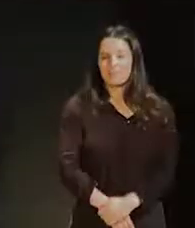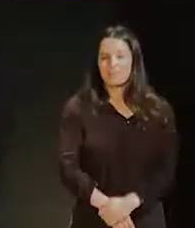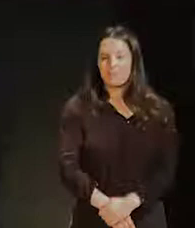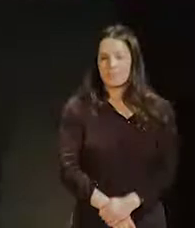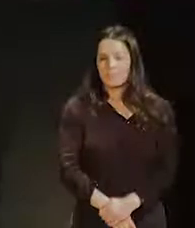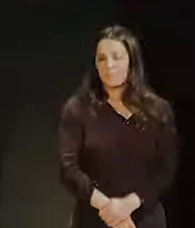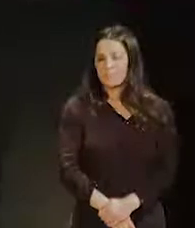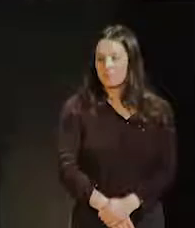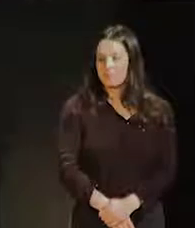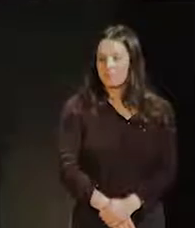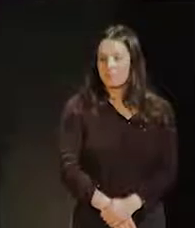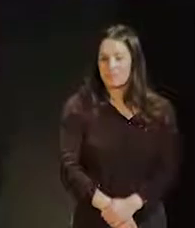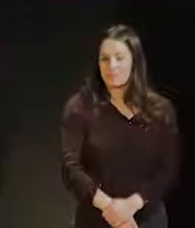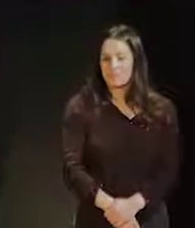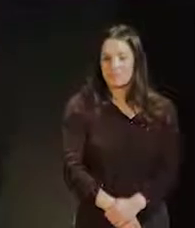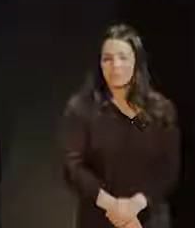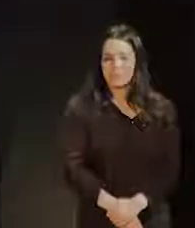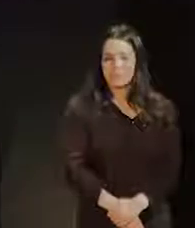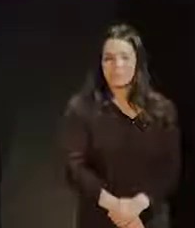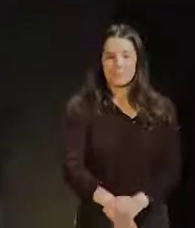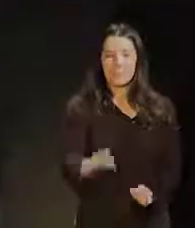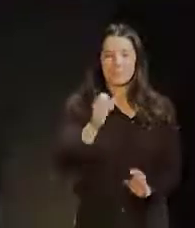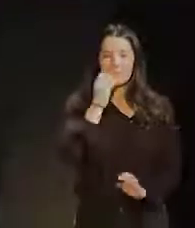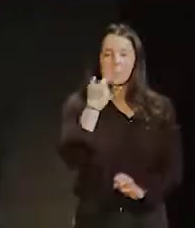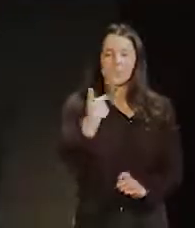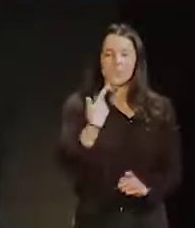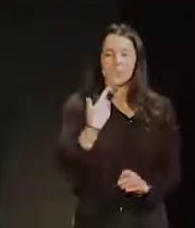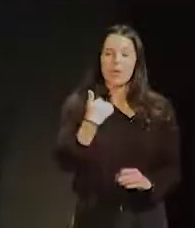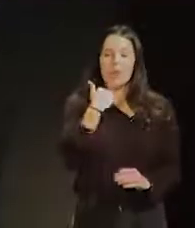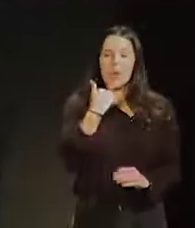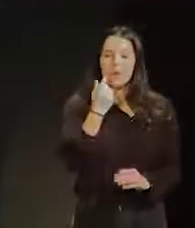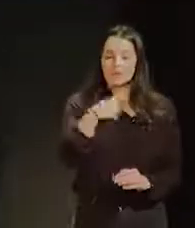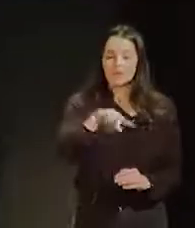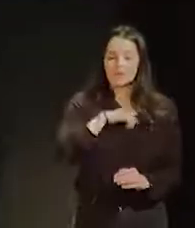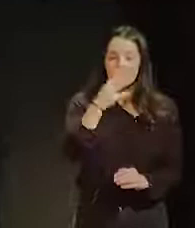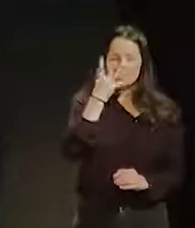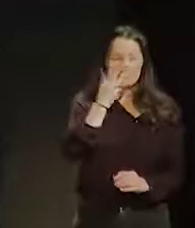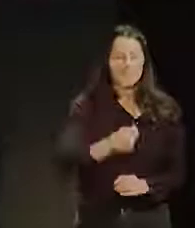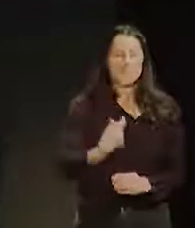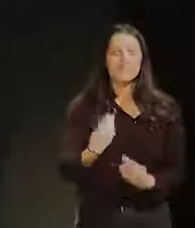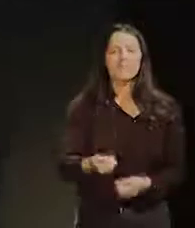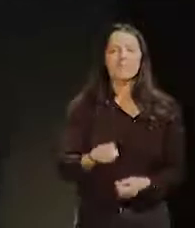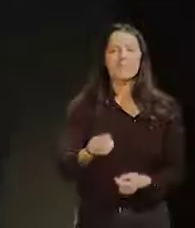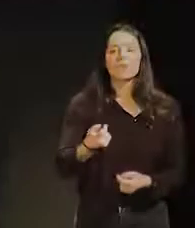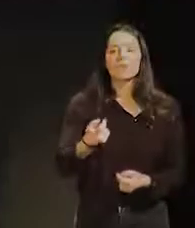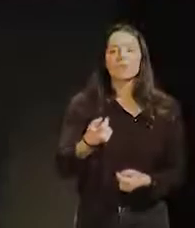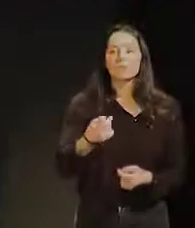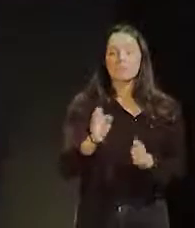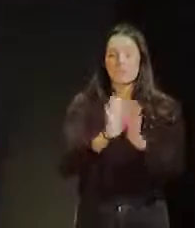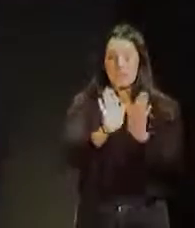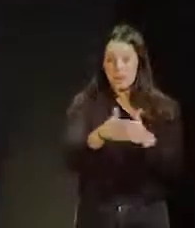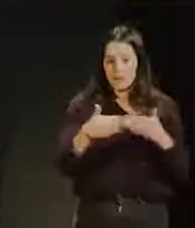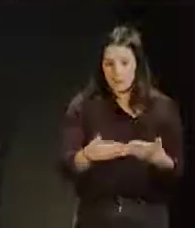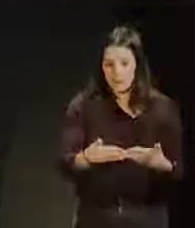Y convencer al edificio. ¿Qué sabes? Qué muy guay, ¿eh? Bueno, yo tengo para vosotros una cosita que nos gusta mucho, que es esta